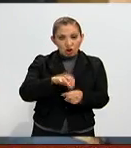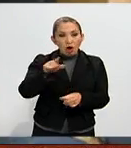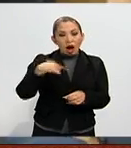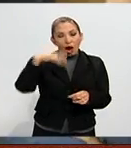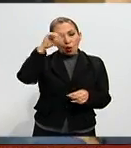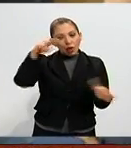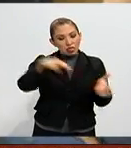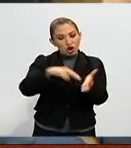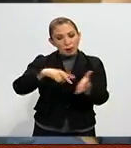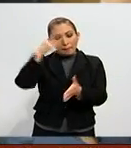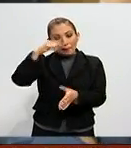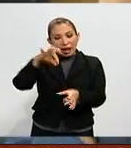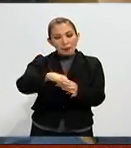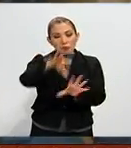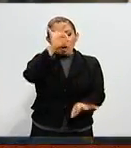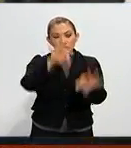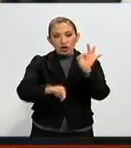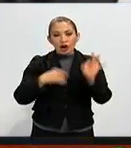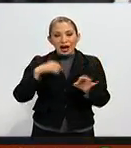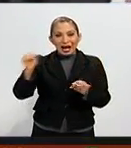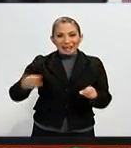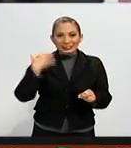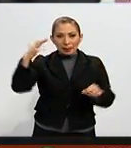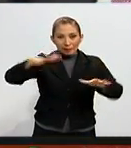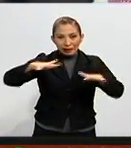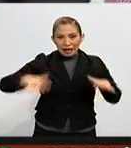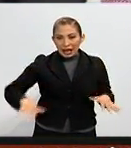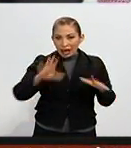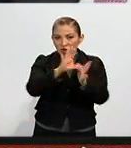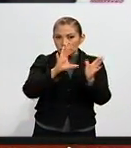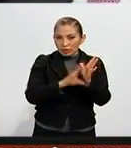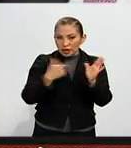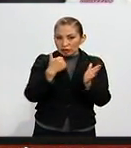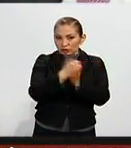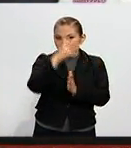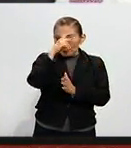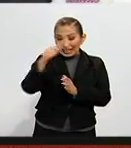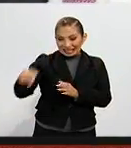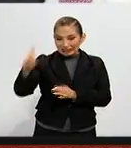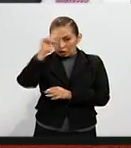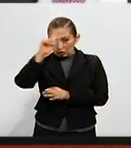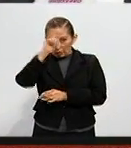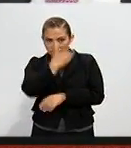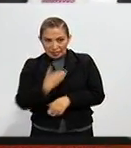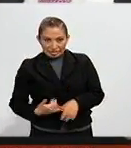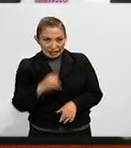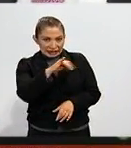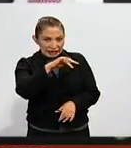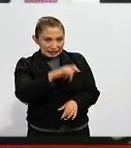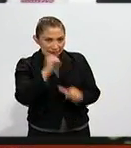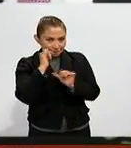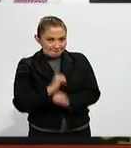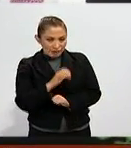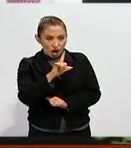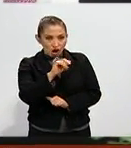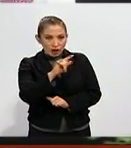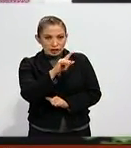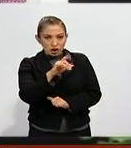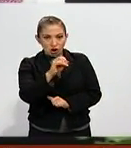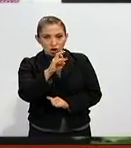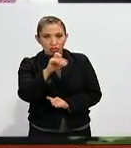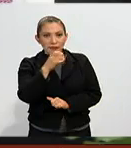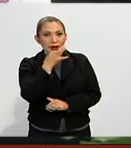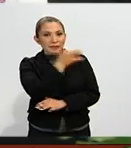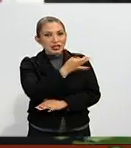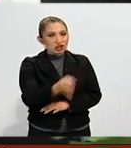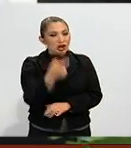un convenio para la elección de la Asamblea Constituyente de la Ciudad de México. El consejero presidente del INE, Lorenzo Córdoba, indicó